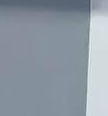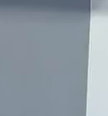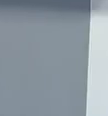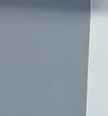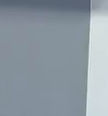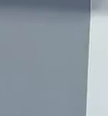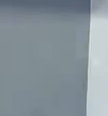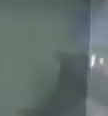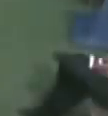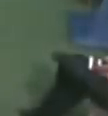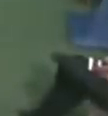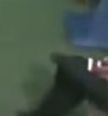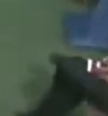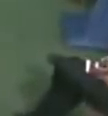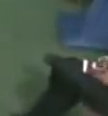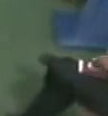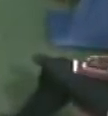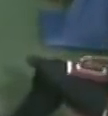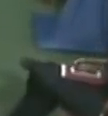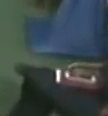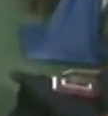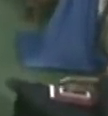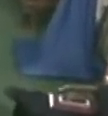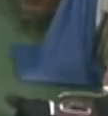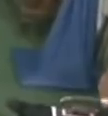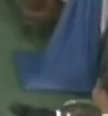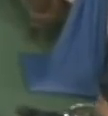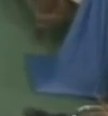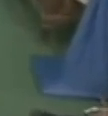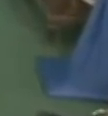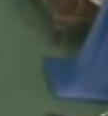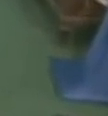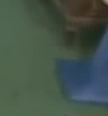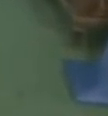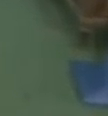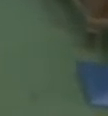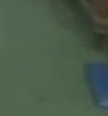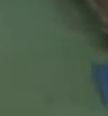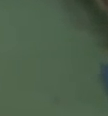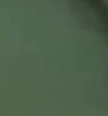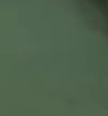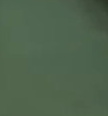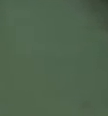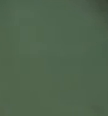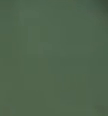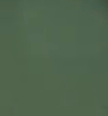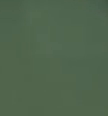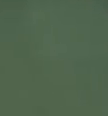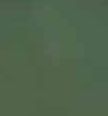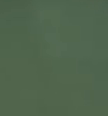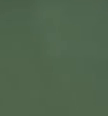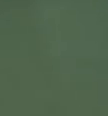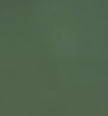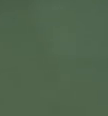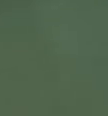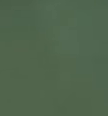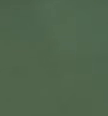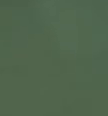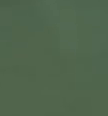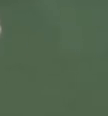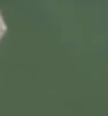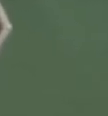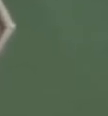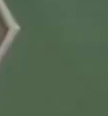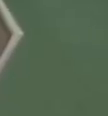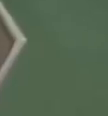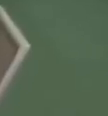tarde. Jueves 14 de mayo, mi saludo a toda la familia venezolana en esta tarde